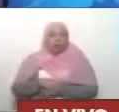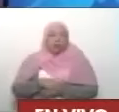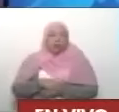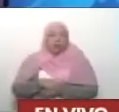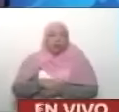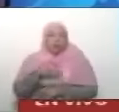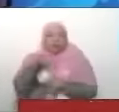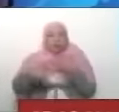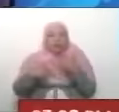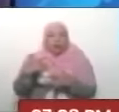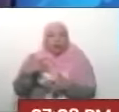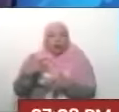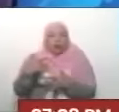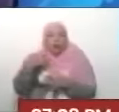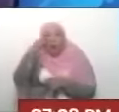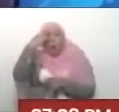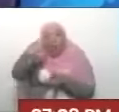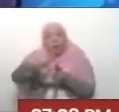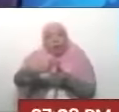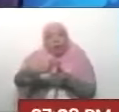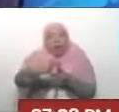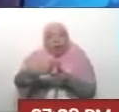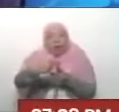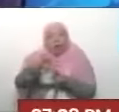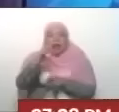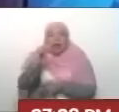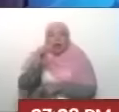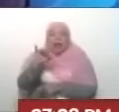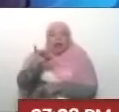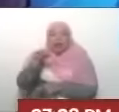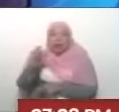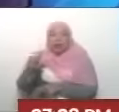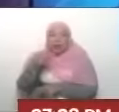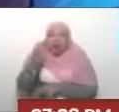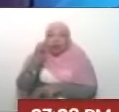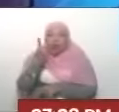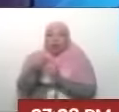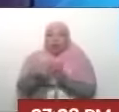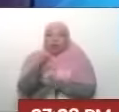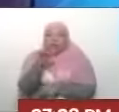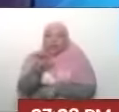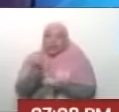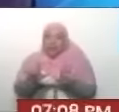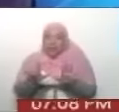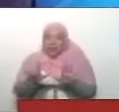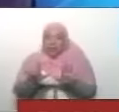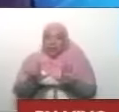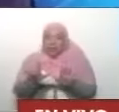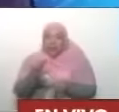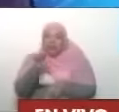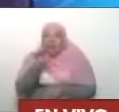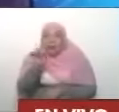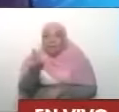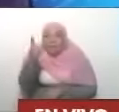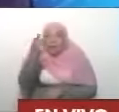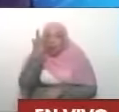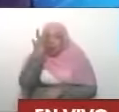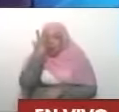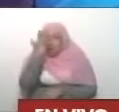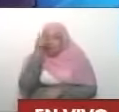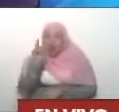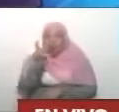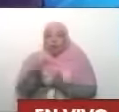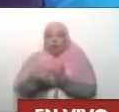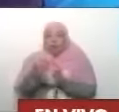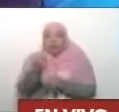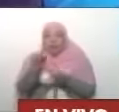merecido homenaje, pues, al Callao. El año 2016. El primero de diciembre de 2016. Bueno, hemos ido